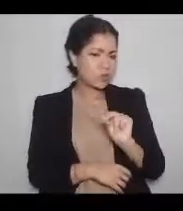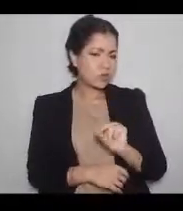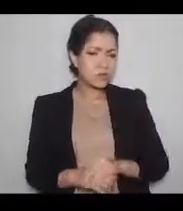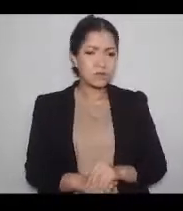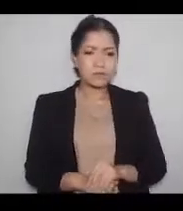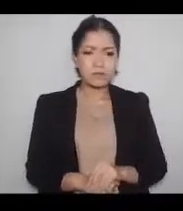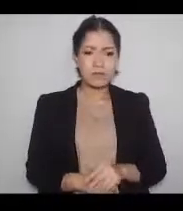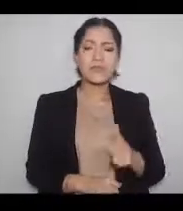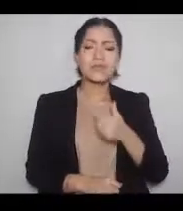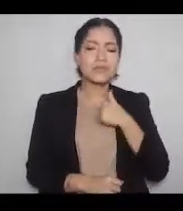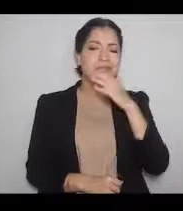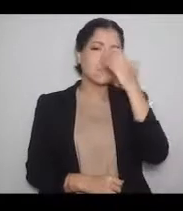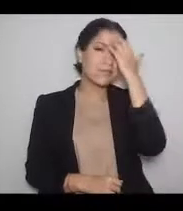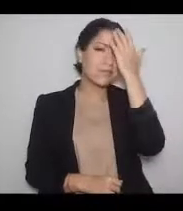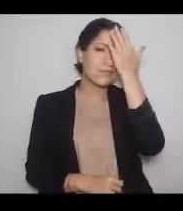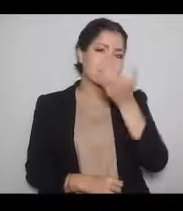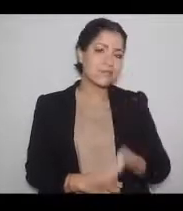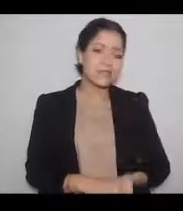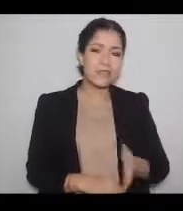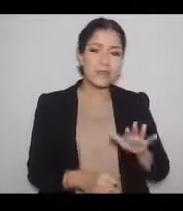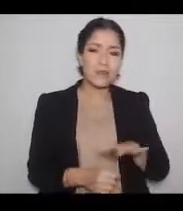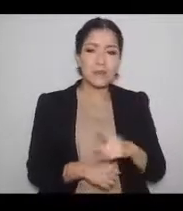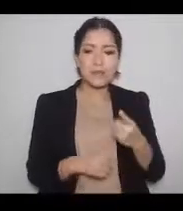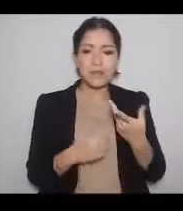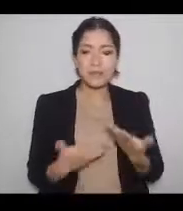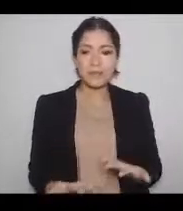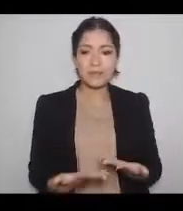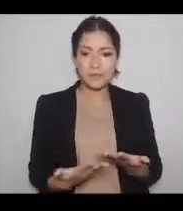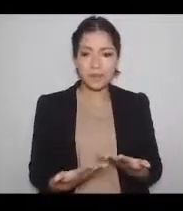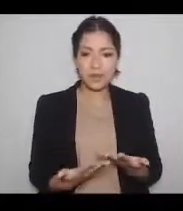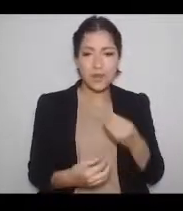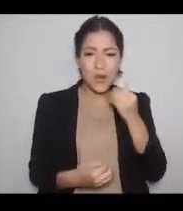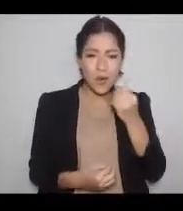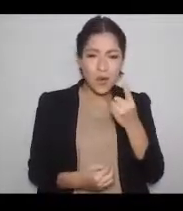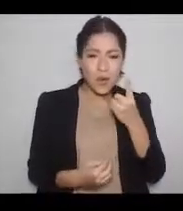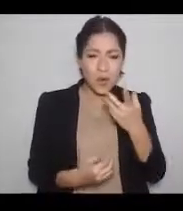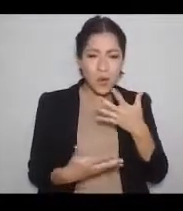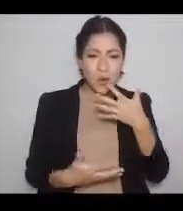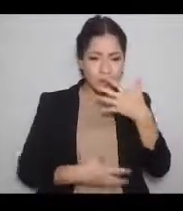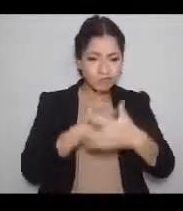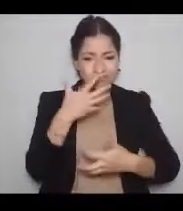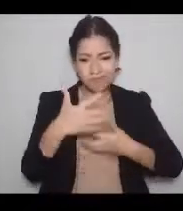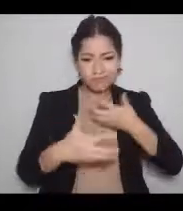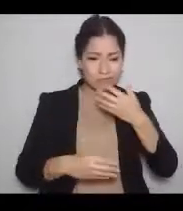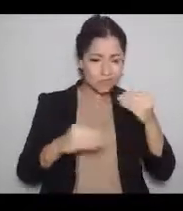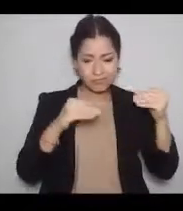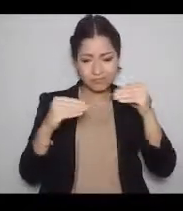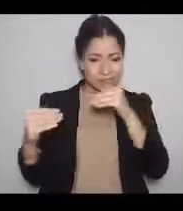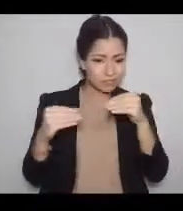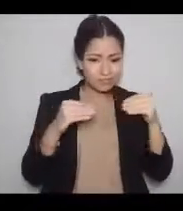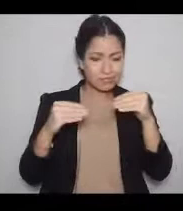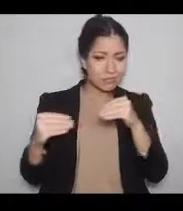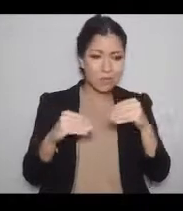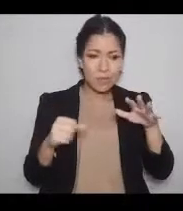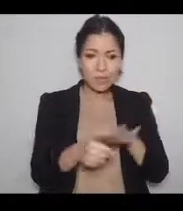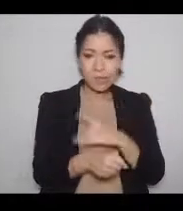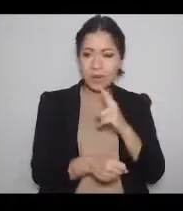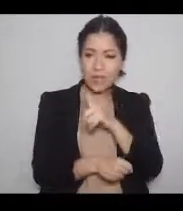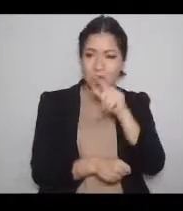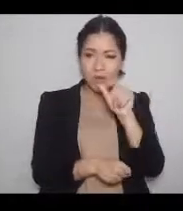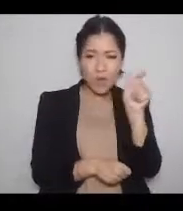crees. Un duelo no puede durar demasiado en escena. De tanto discutir, los duelistas pueden caerse